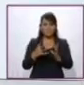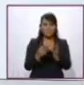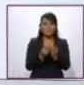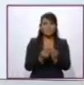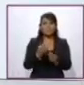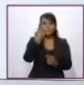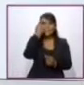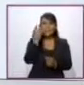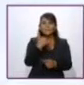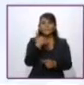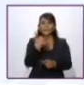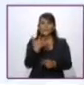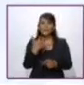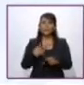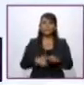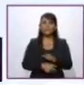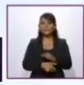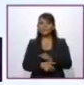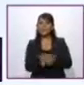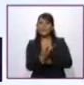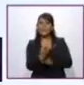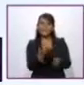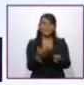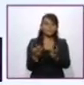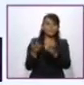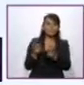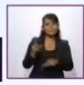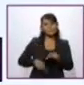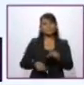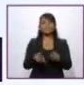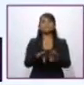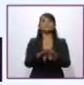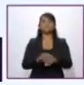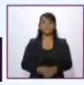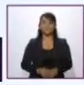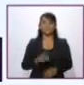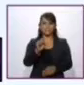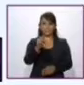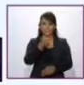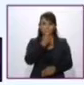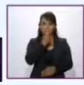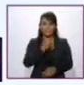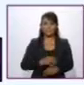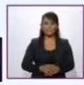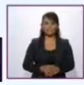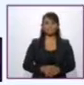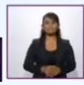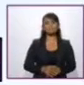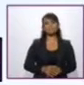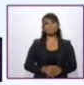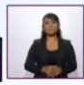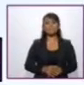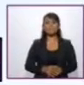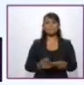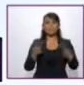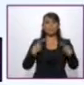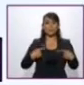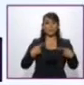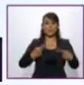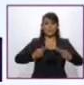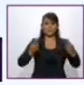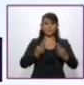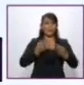anticorrupción. 60 segundos, candidata. Muy bien. Necesitamos que los ciudadanos denuncien. ¿Qué es lo